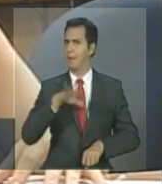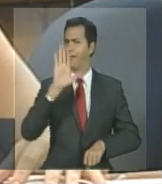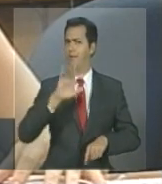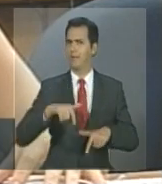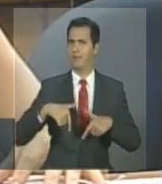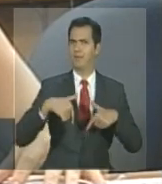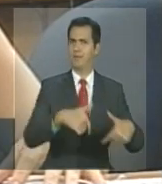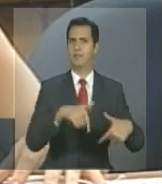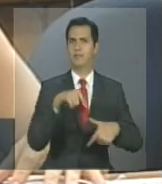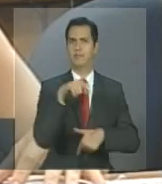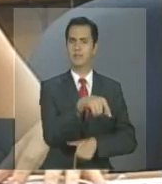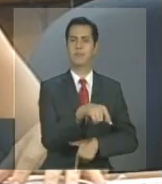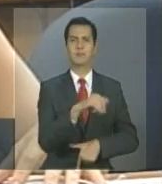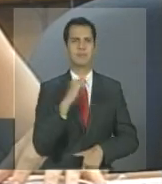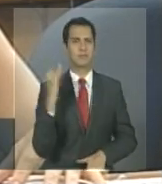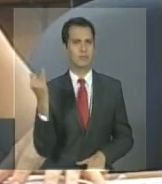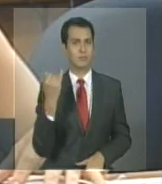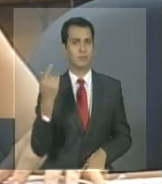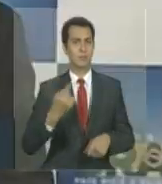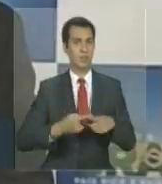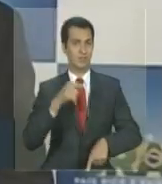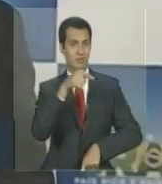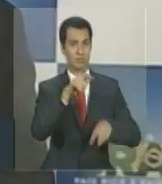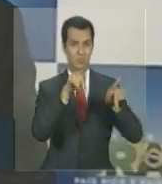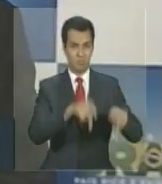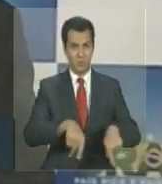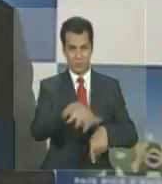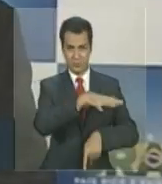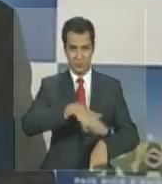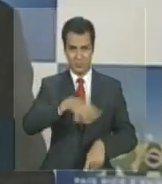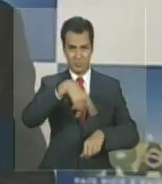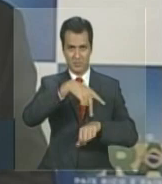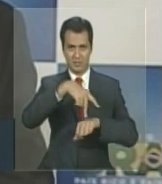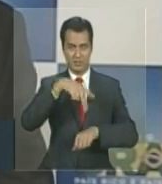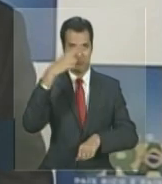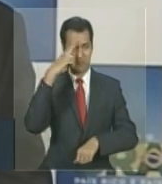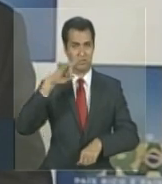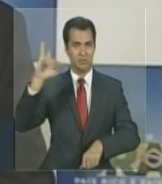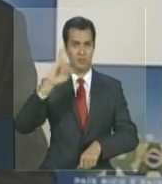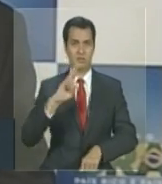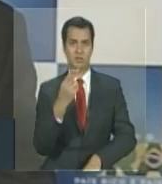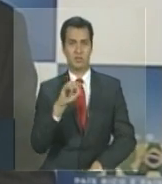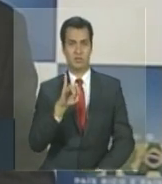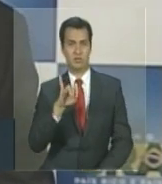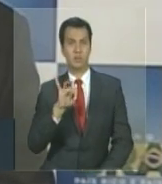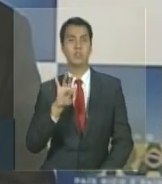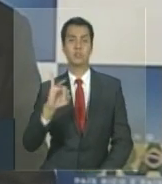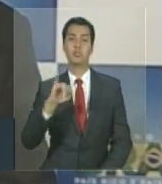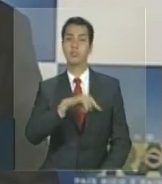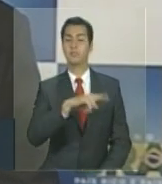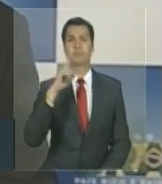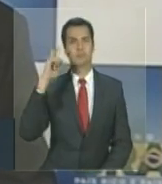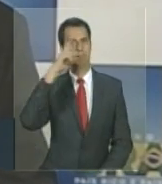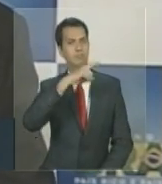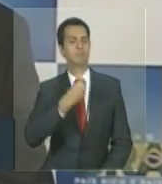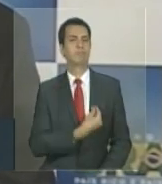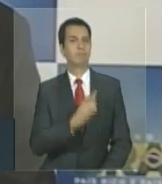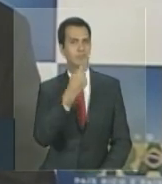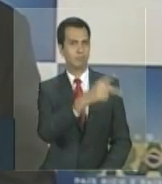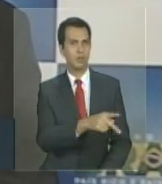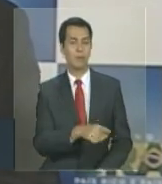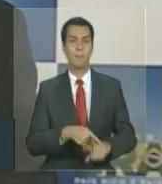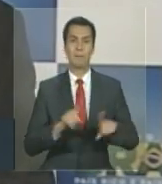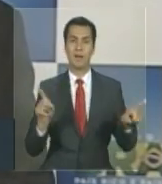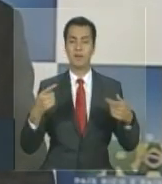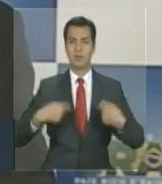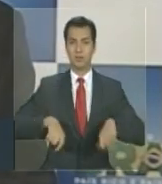condiciones actuales que ese pueblo está pasando. Mas también tengo que hablar para ustedes que parte de la campaña de vacunación en